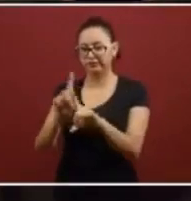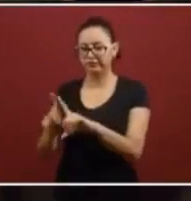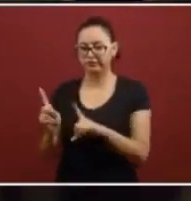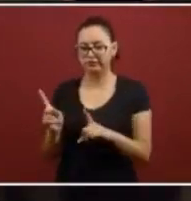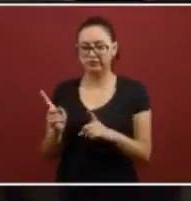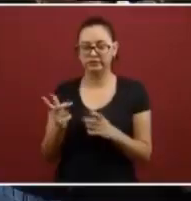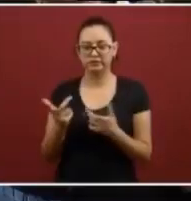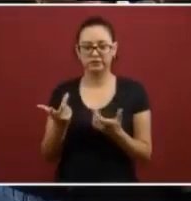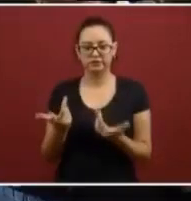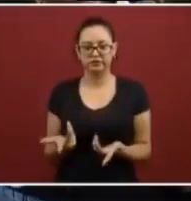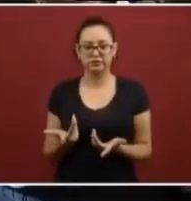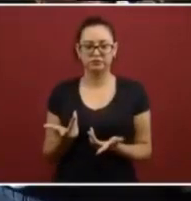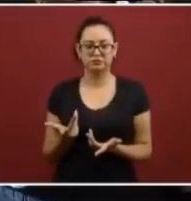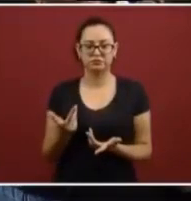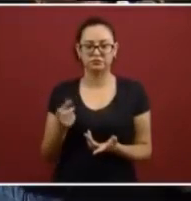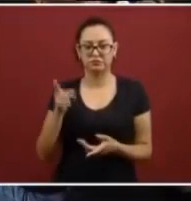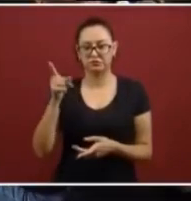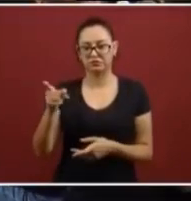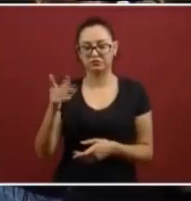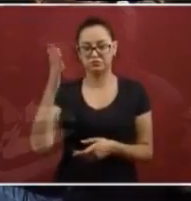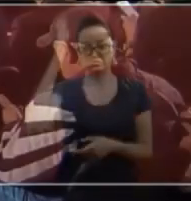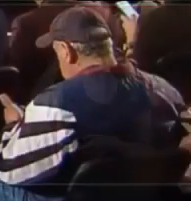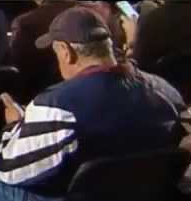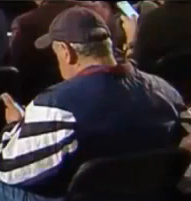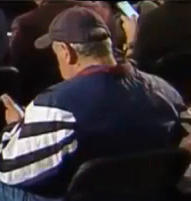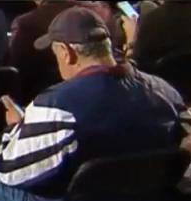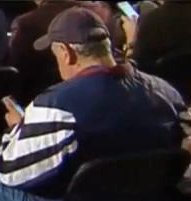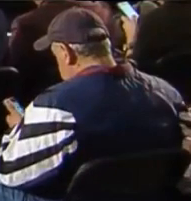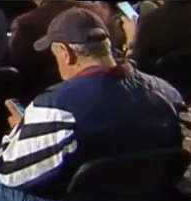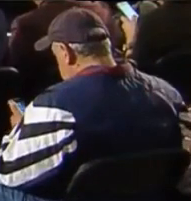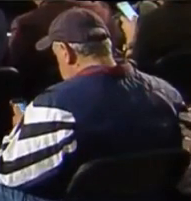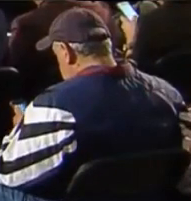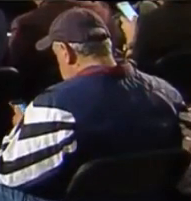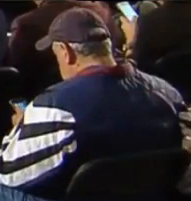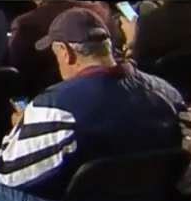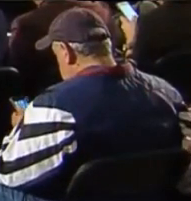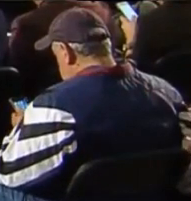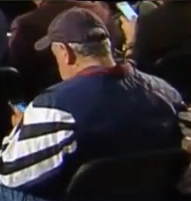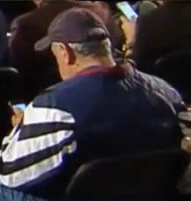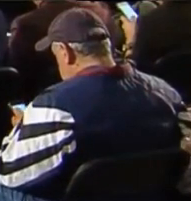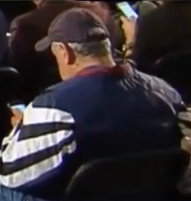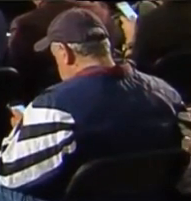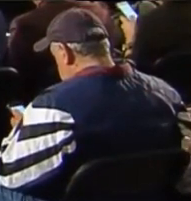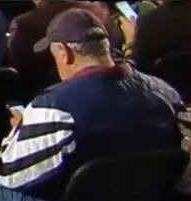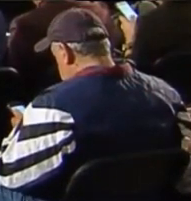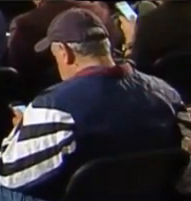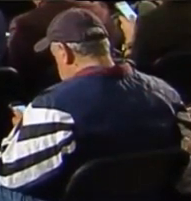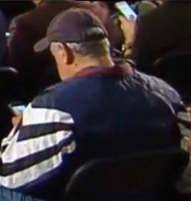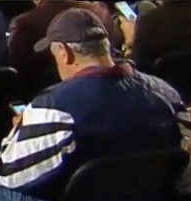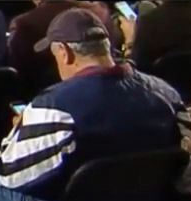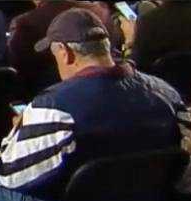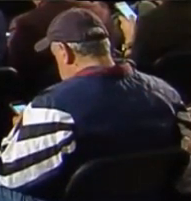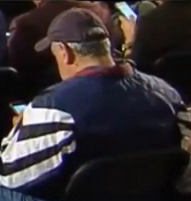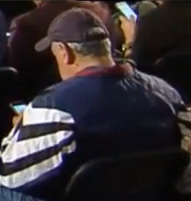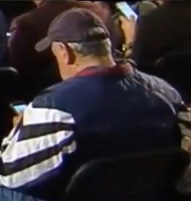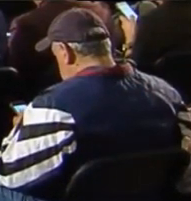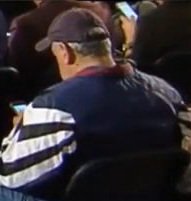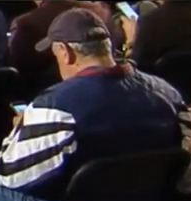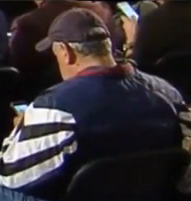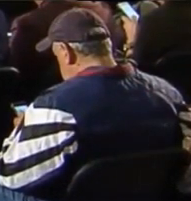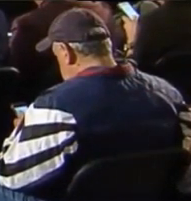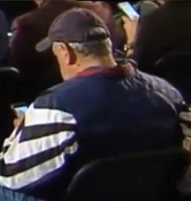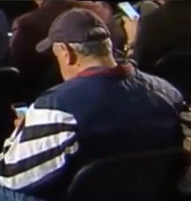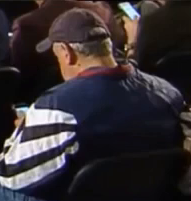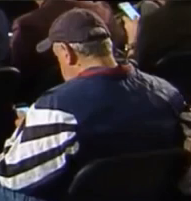su delegado federal ha dicho que es la distancia, dicho Castro Cosío, en ese